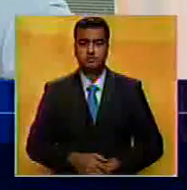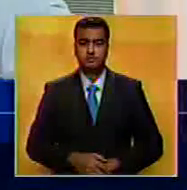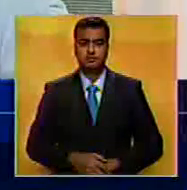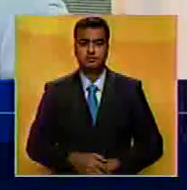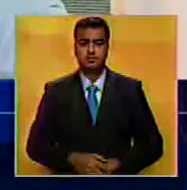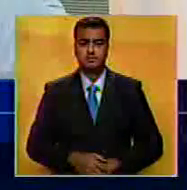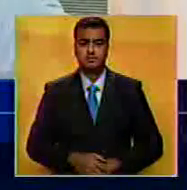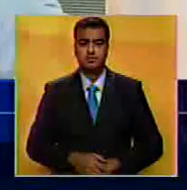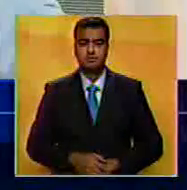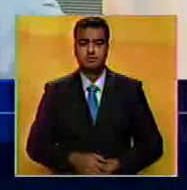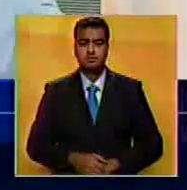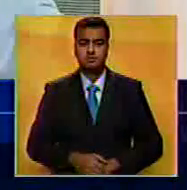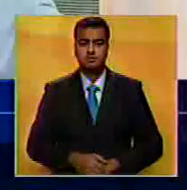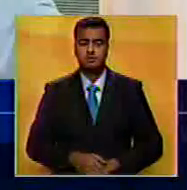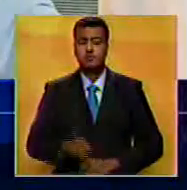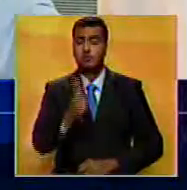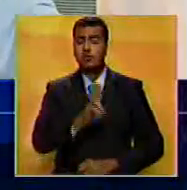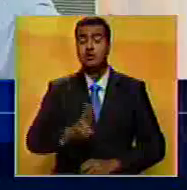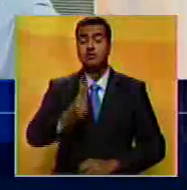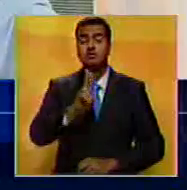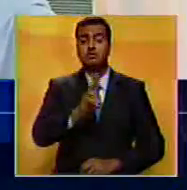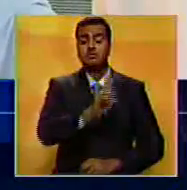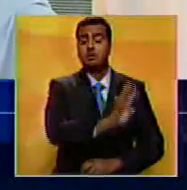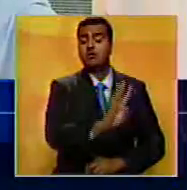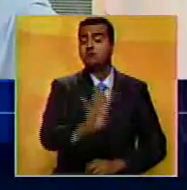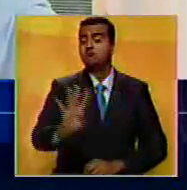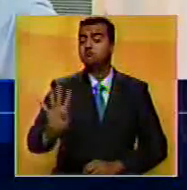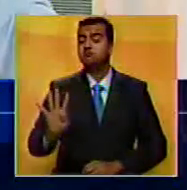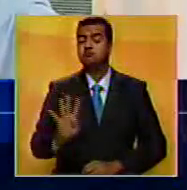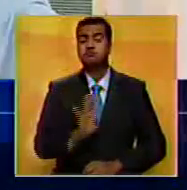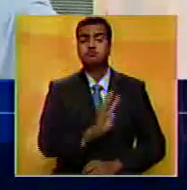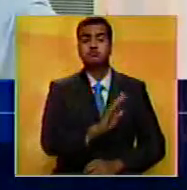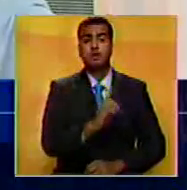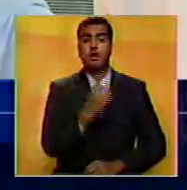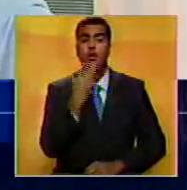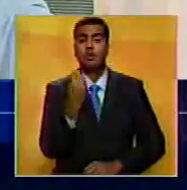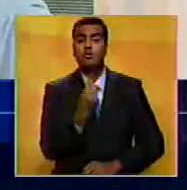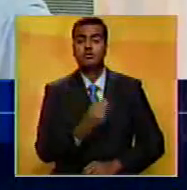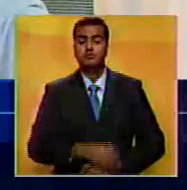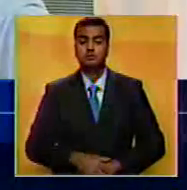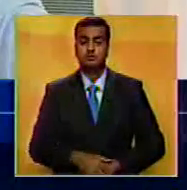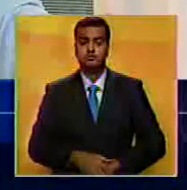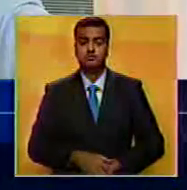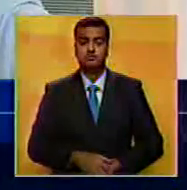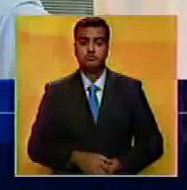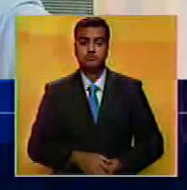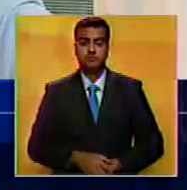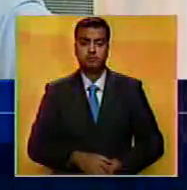producto de la utilización como carne de cañón de la juventud.